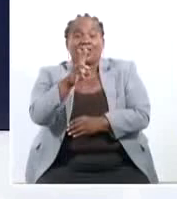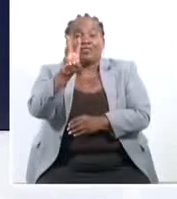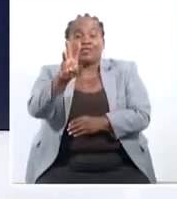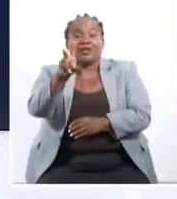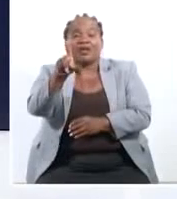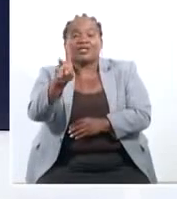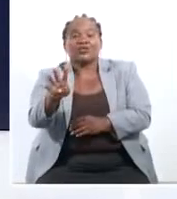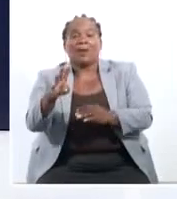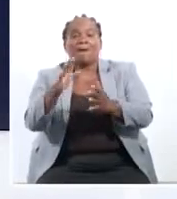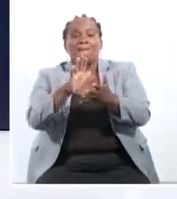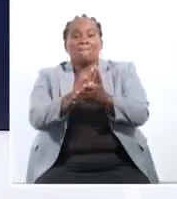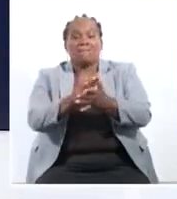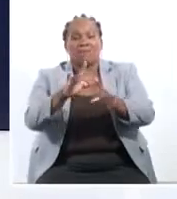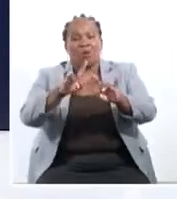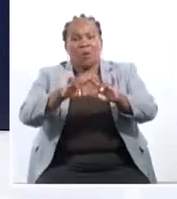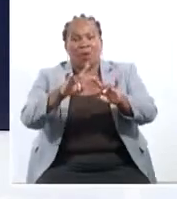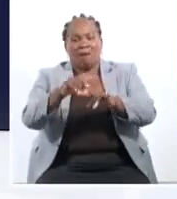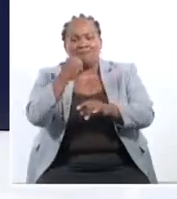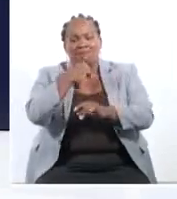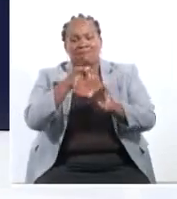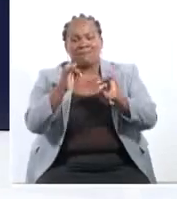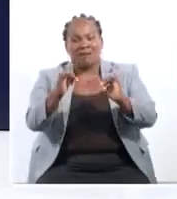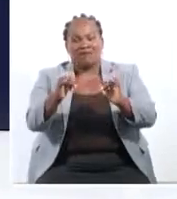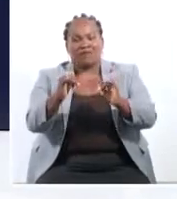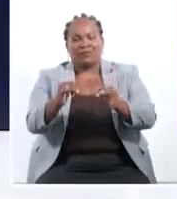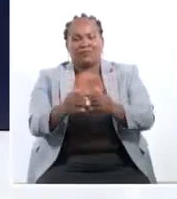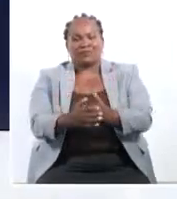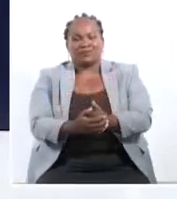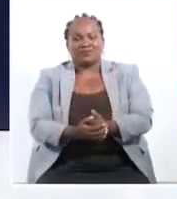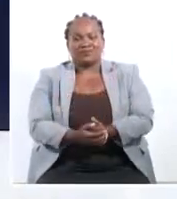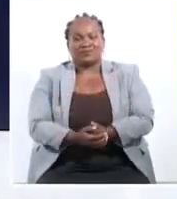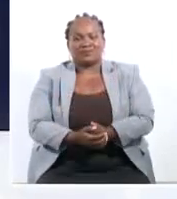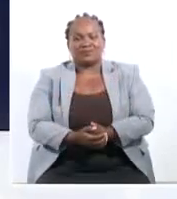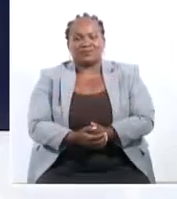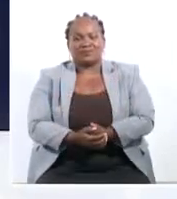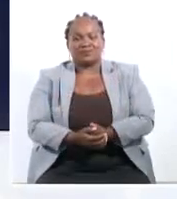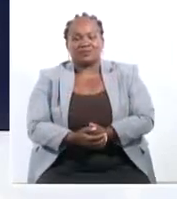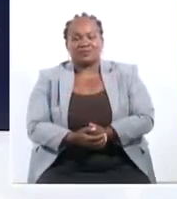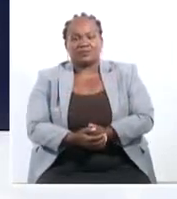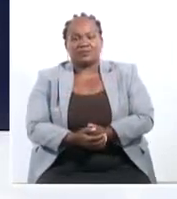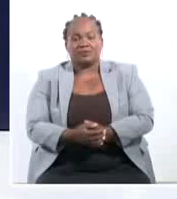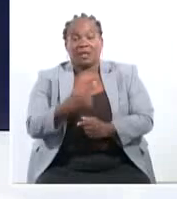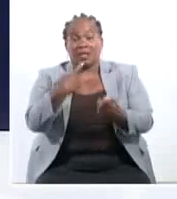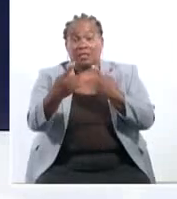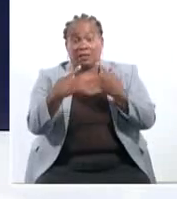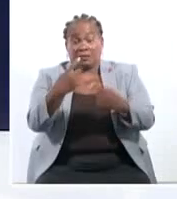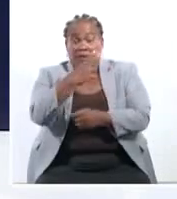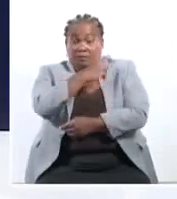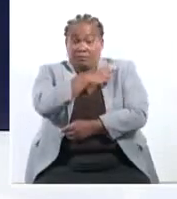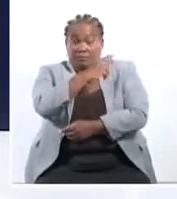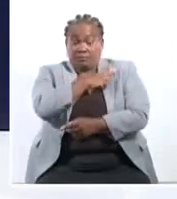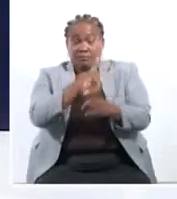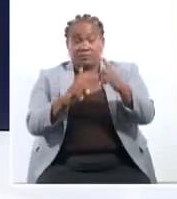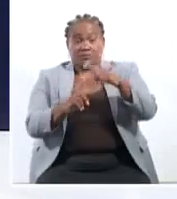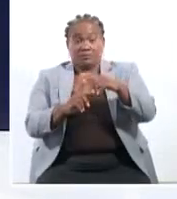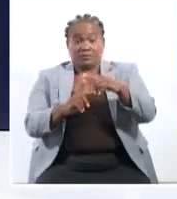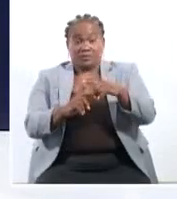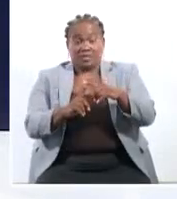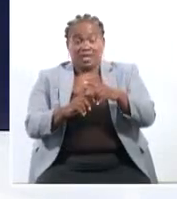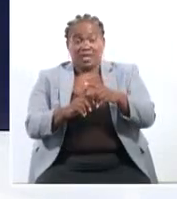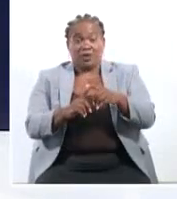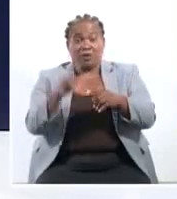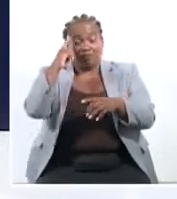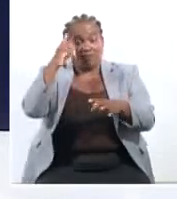314 megawatts. Más precisiones sobre este tema las tuvo el periodista Bernardo Espinosa en entrevista con el director técnico de la entidad, el